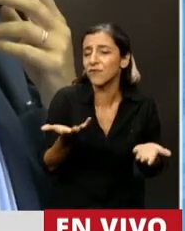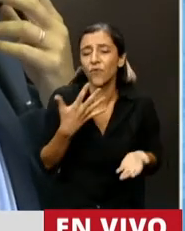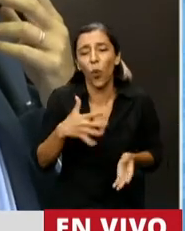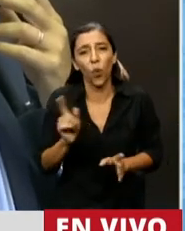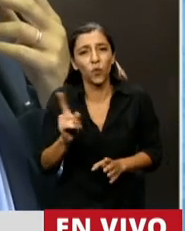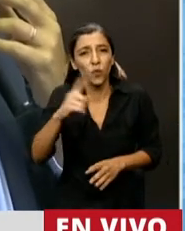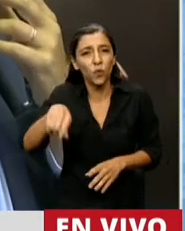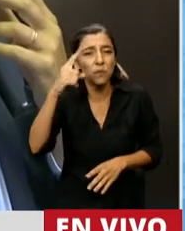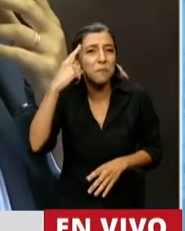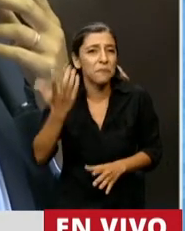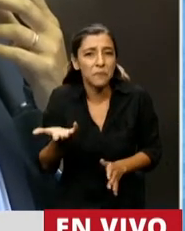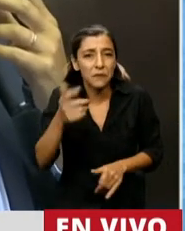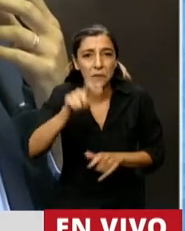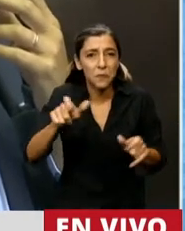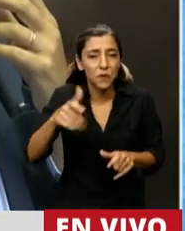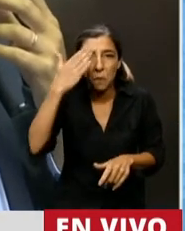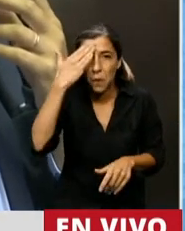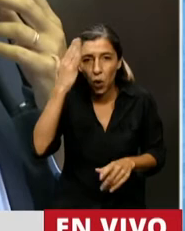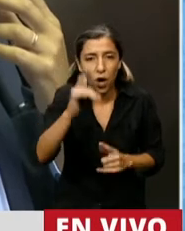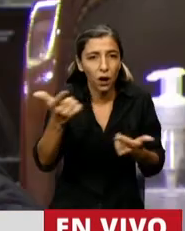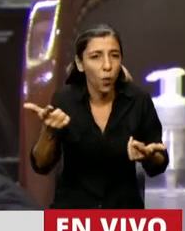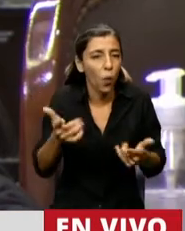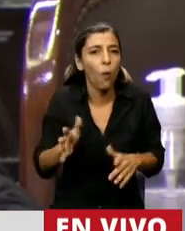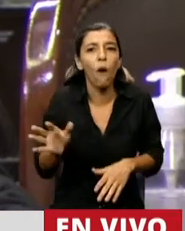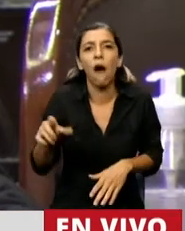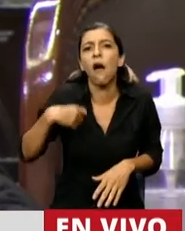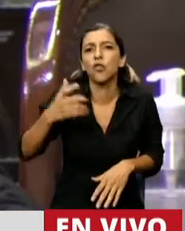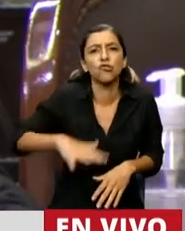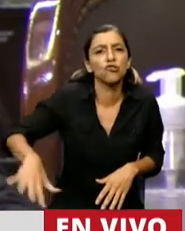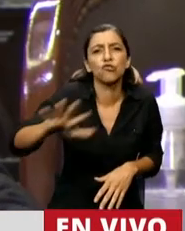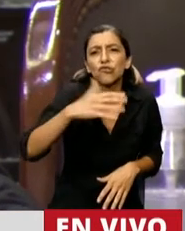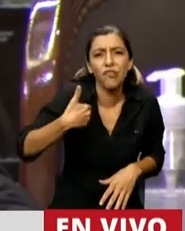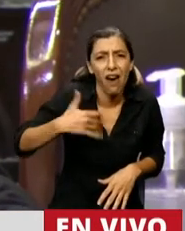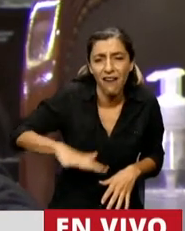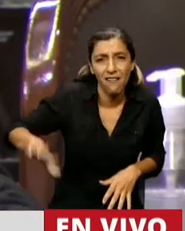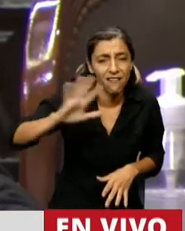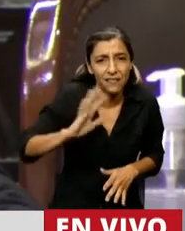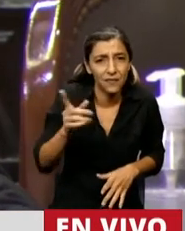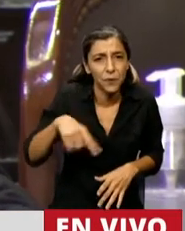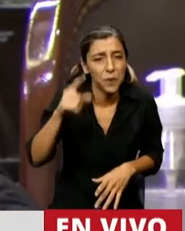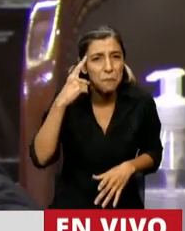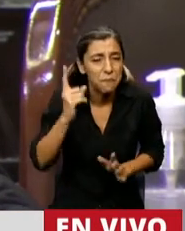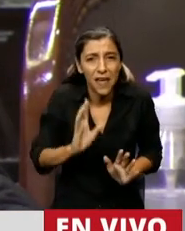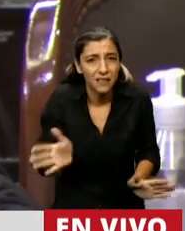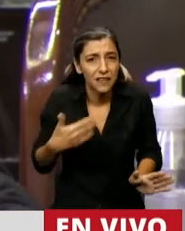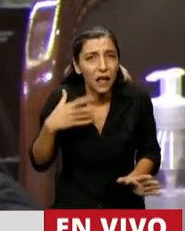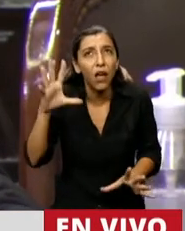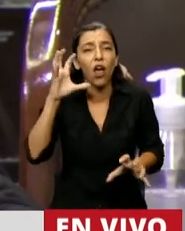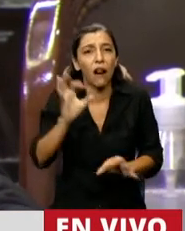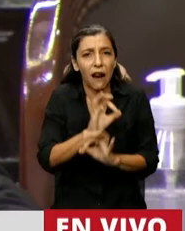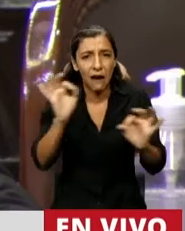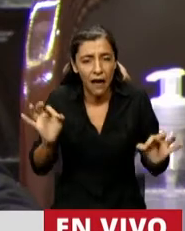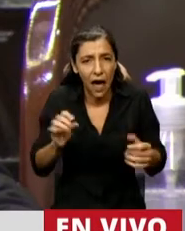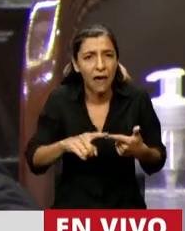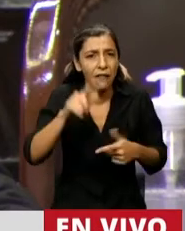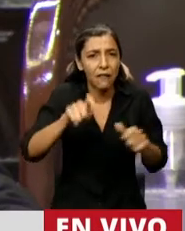¿Realmente creerán que la sociedad argentina, que los jubilados y